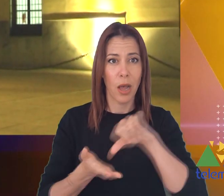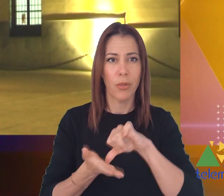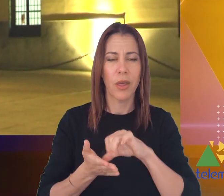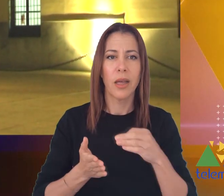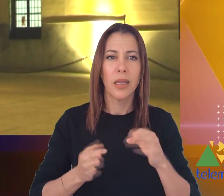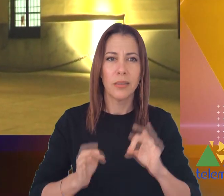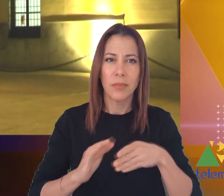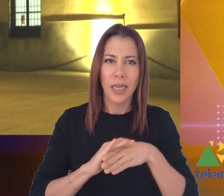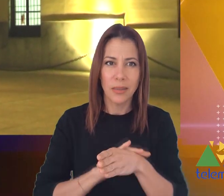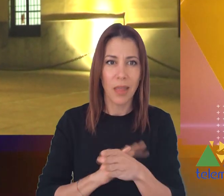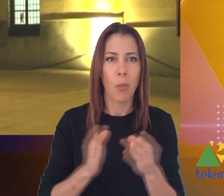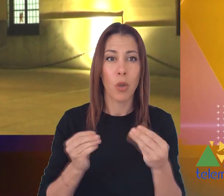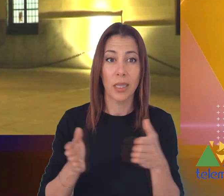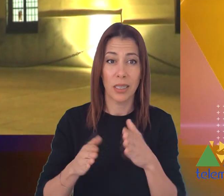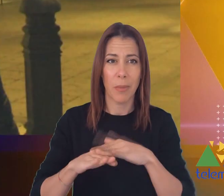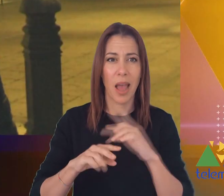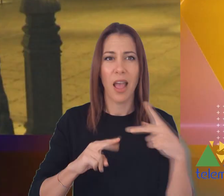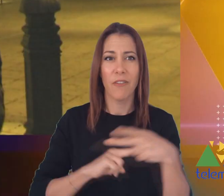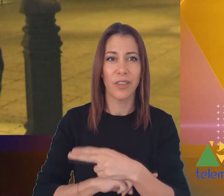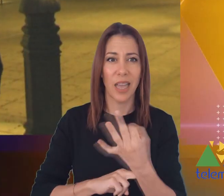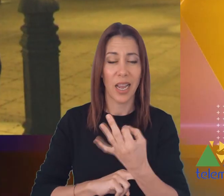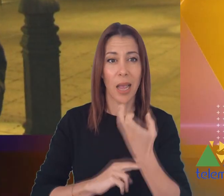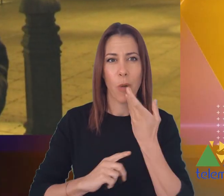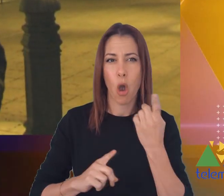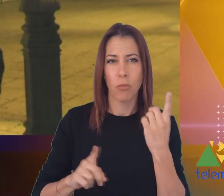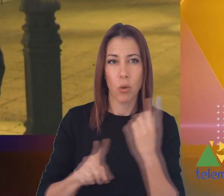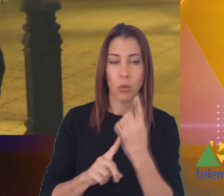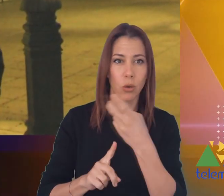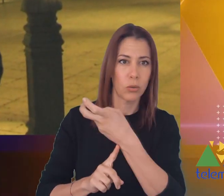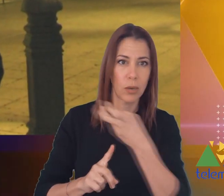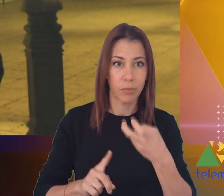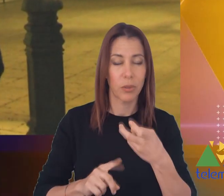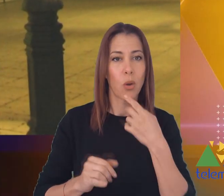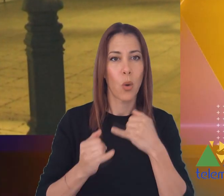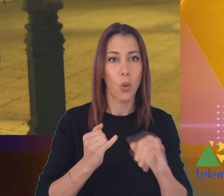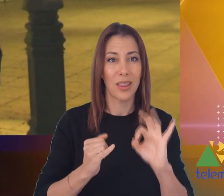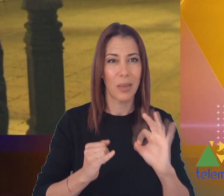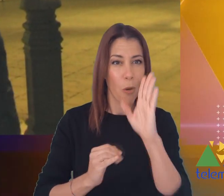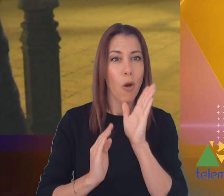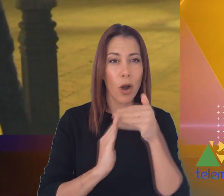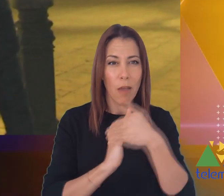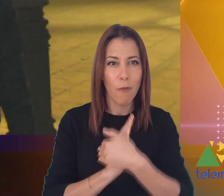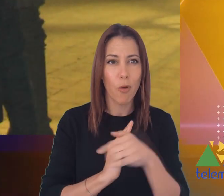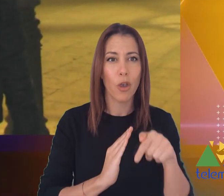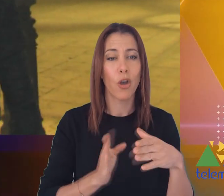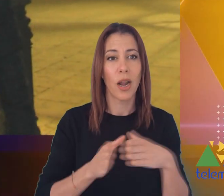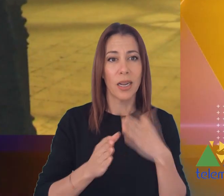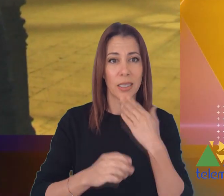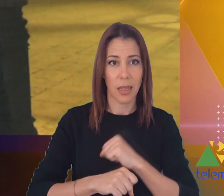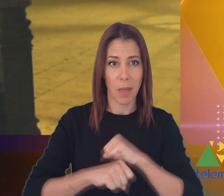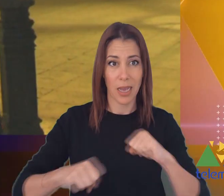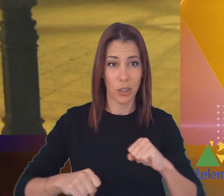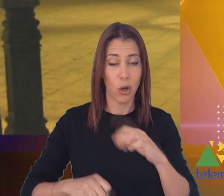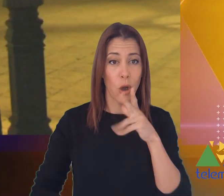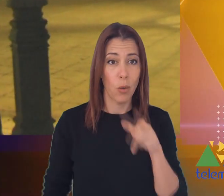muy estrechas para evitar que los enemigos entraran a tropel al último refugio de los motrileños, que era la Iglesia Mayor. Este ayuntamiento